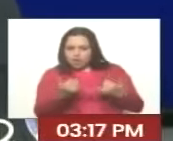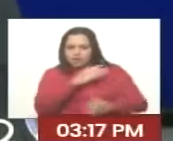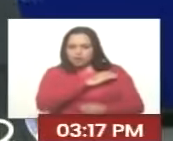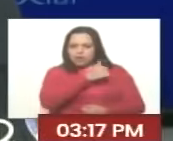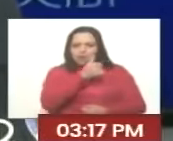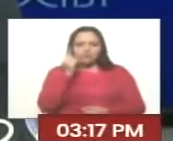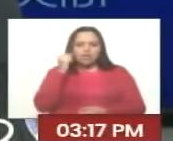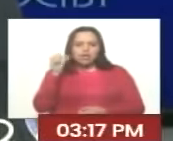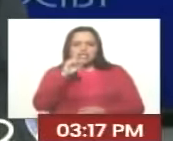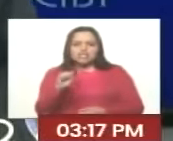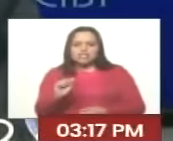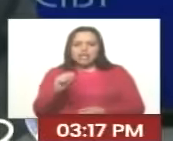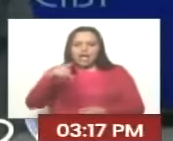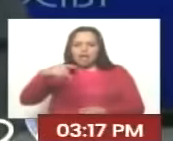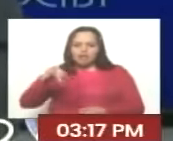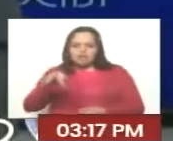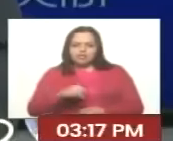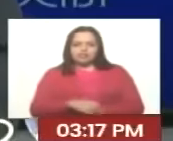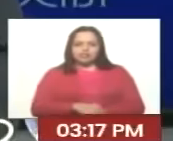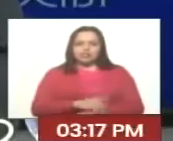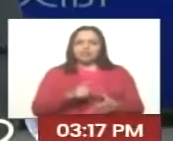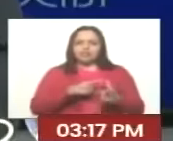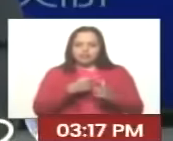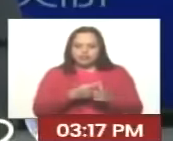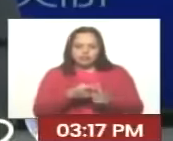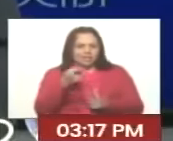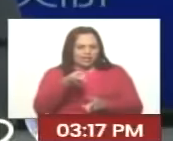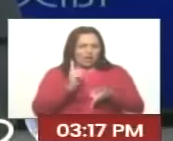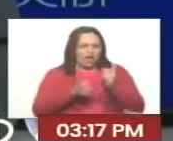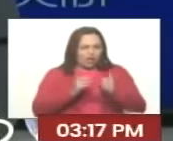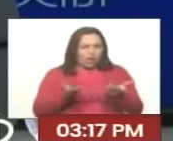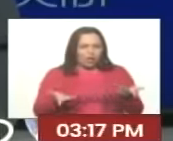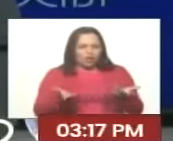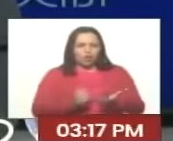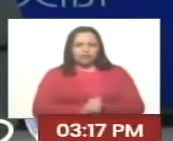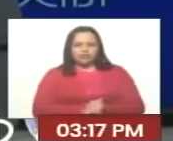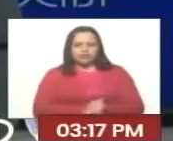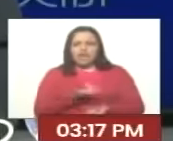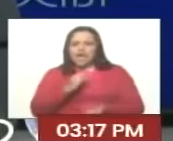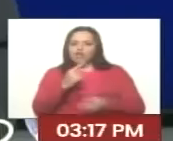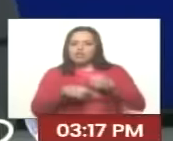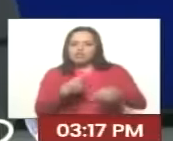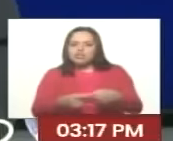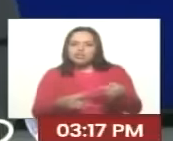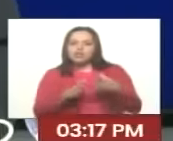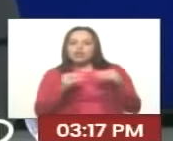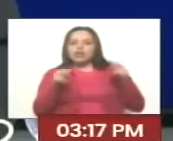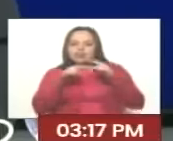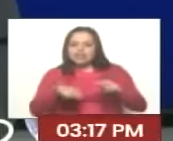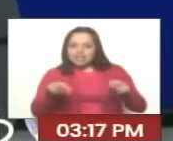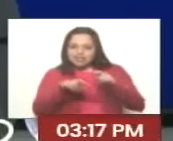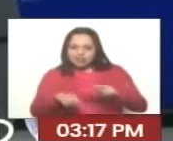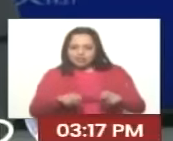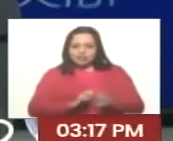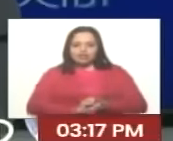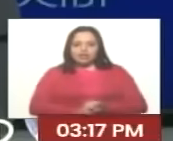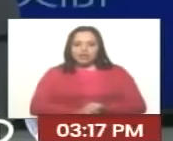SAPI. Por lo tanto, bueno, es algo que es una secuela de toda la investigación, pero que tiene que ver